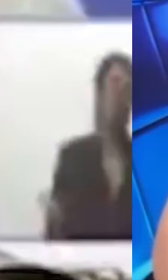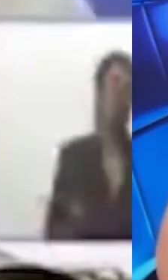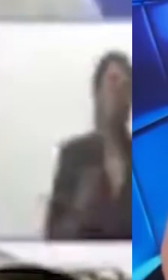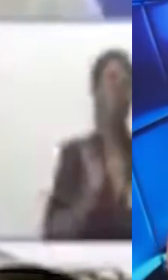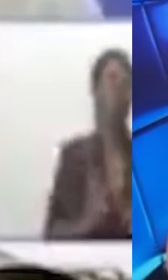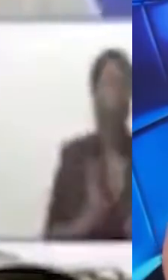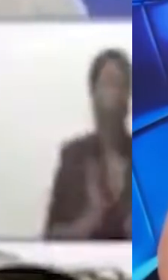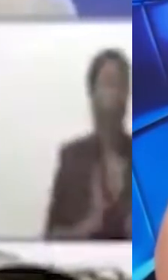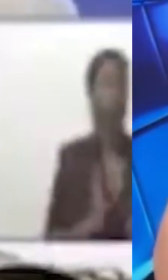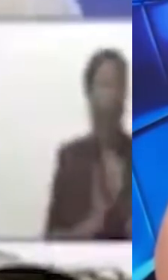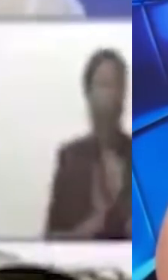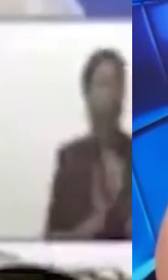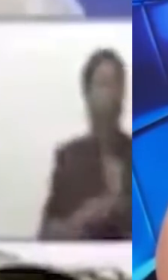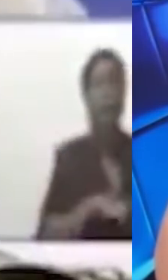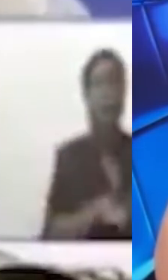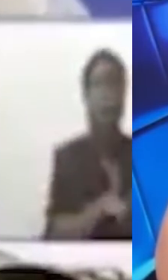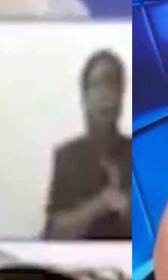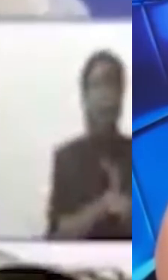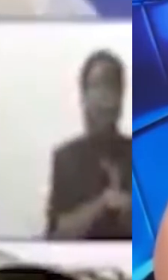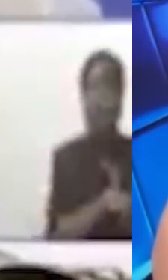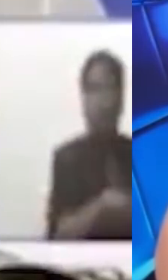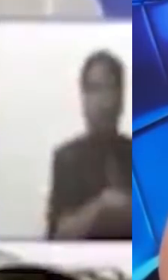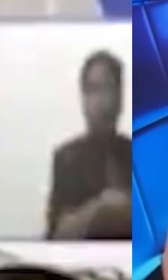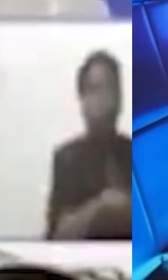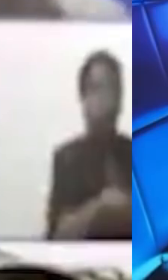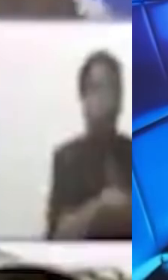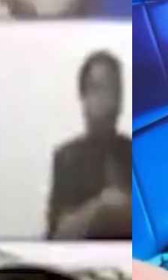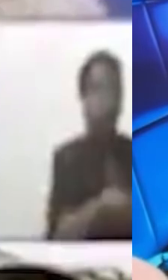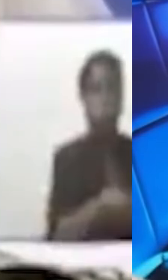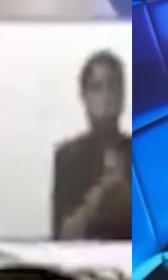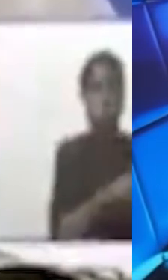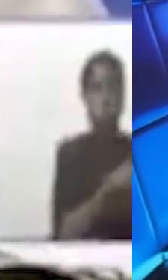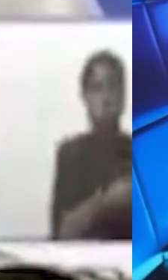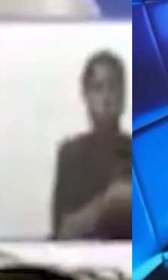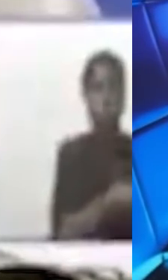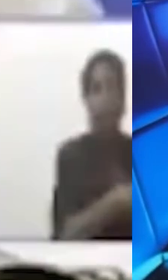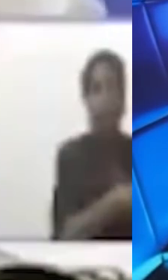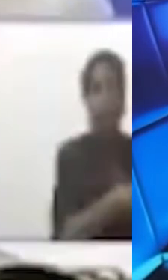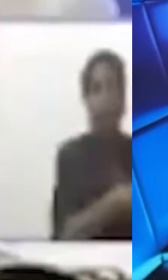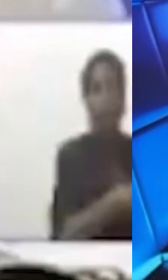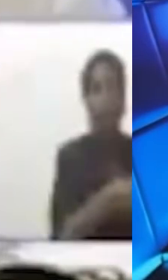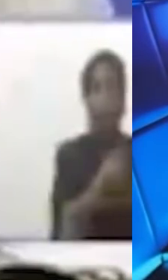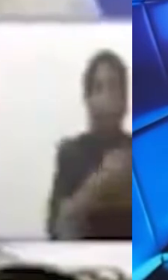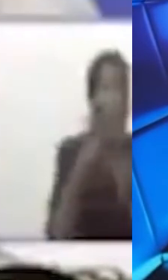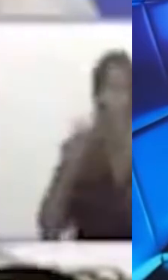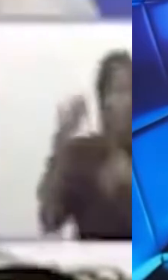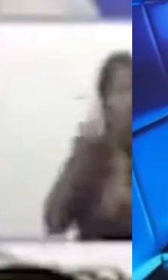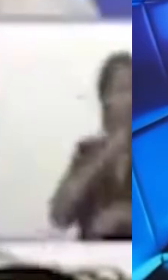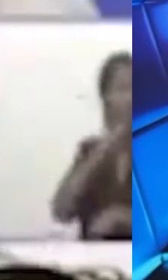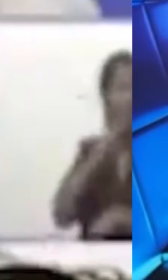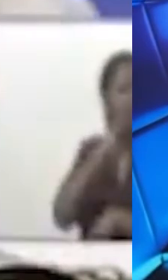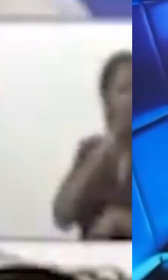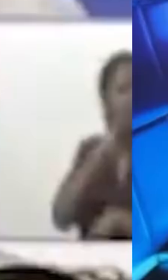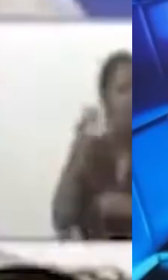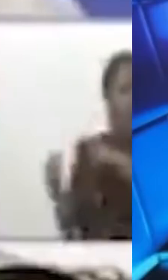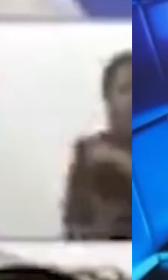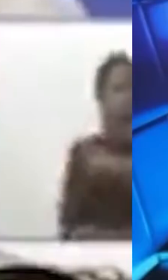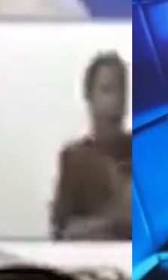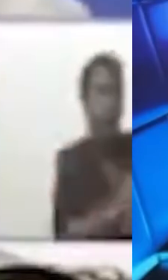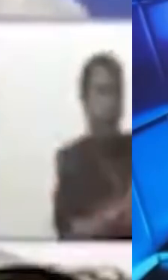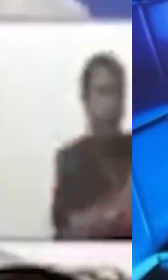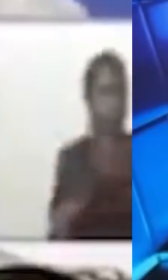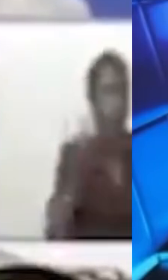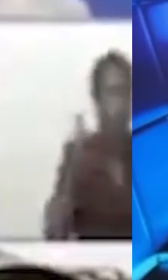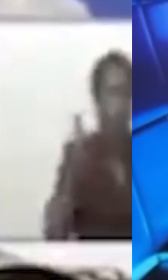hospital, nadie estaba preparado desde el punto de vista en día tan brusco de cambios circunstanciales. Por eso el tema de